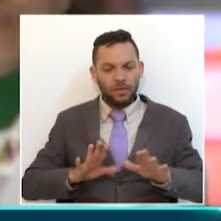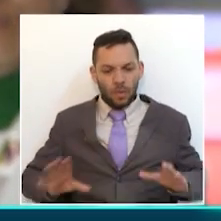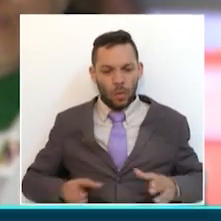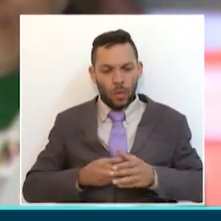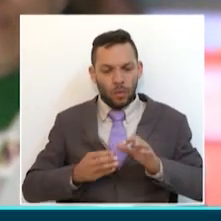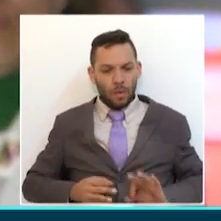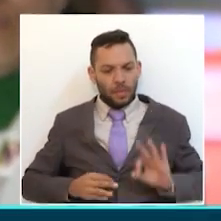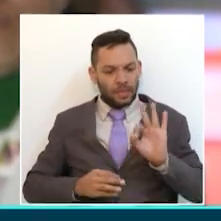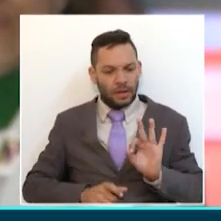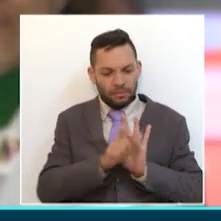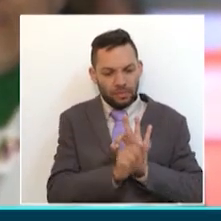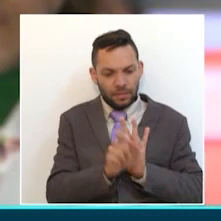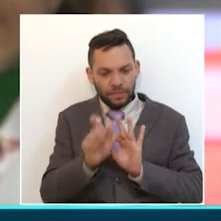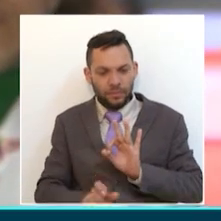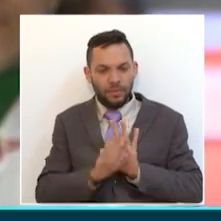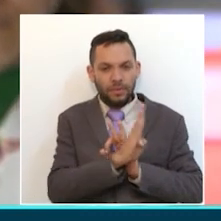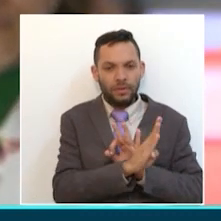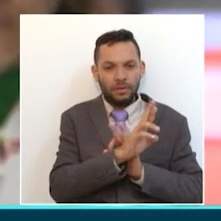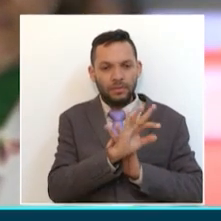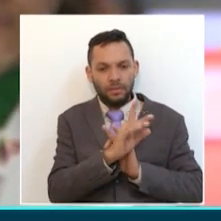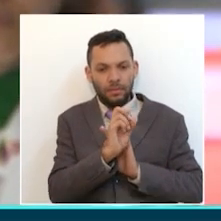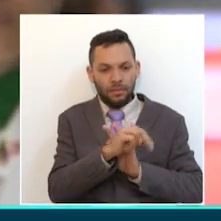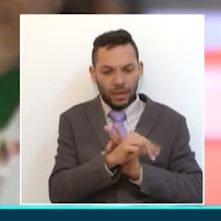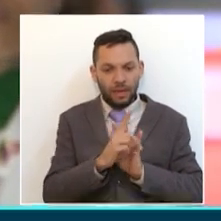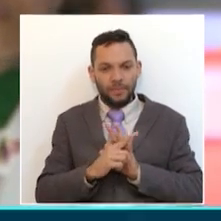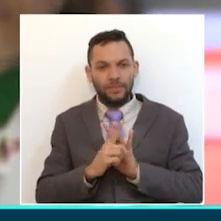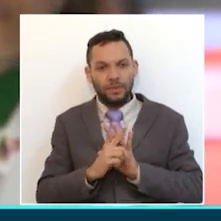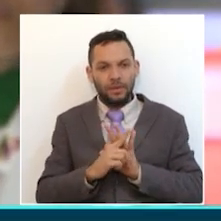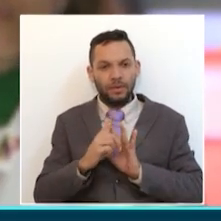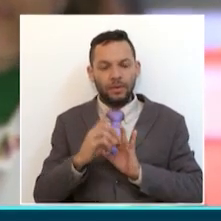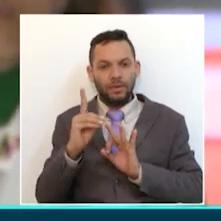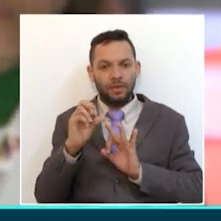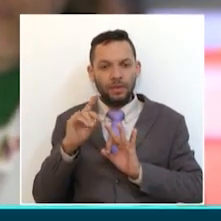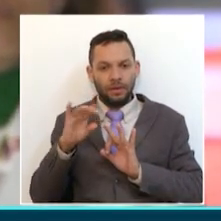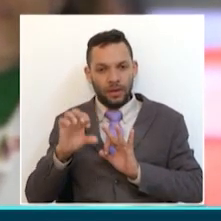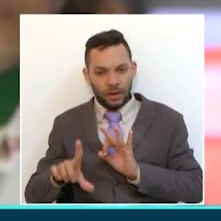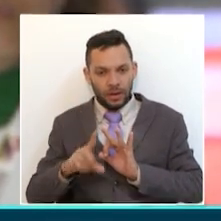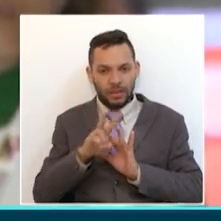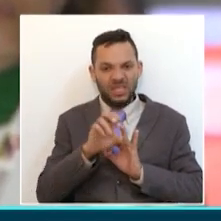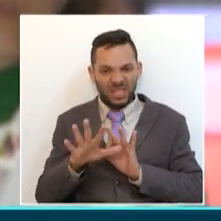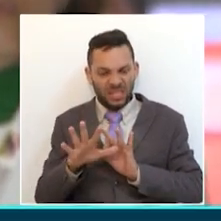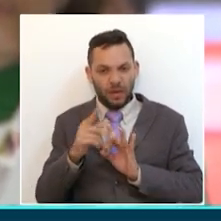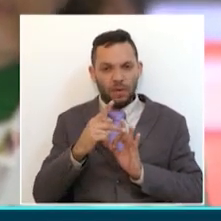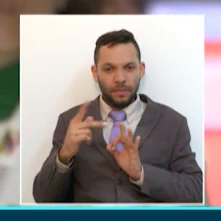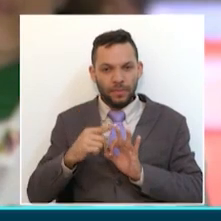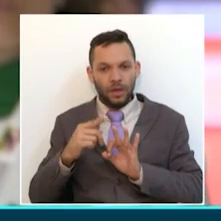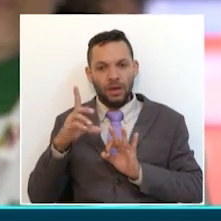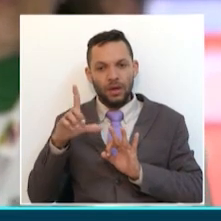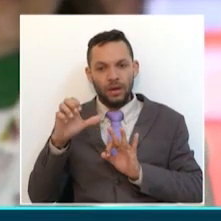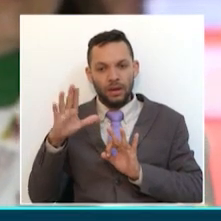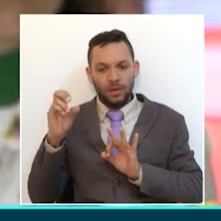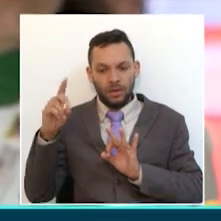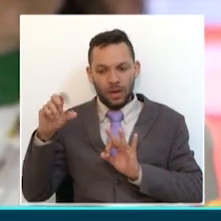que nos quedan en competencia, que es Brian Castillo en menos de 70 kilogramos, Daniel Garcés en menos de 75 kilogramos y Leonardo Cruz en menos de